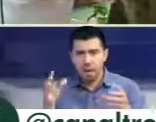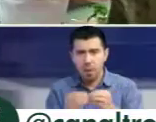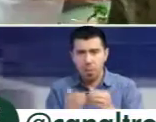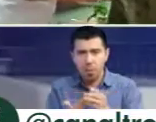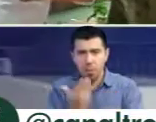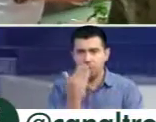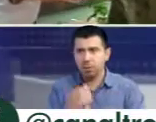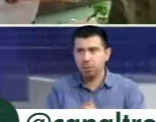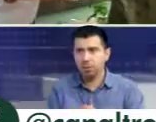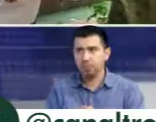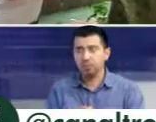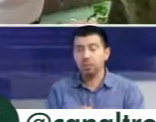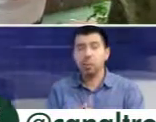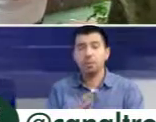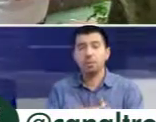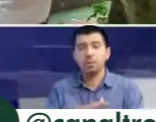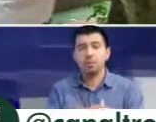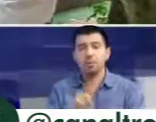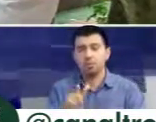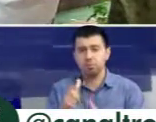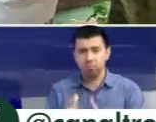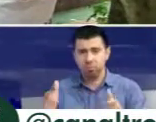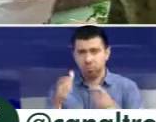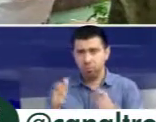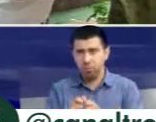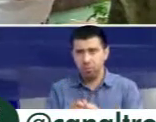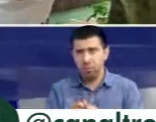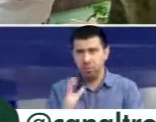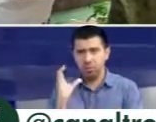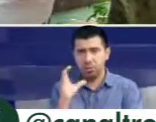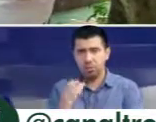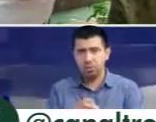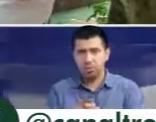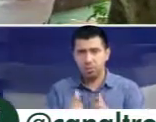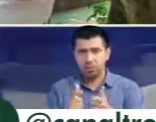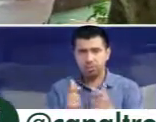traspasarlo de inmediato en horas de la tarde al Congreso de la República, se acrecienta la polémica. Buenas tardes.